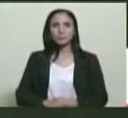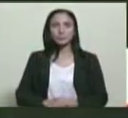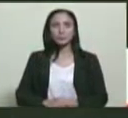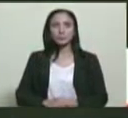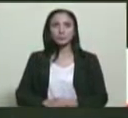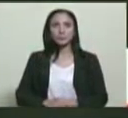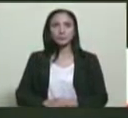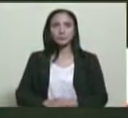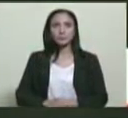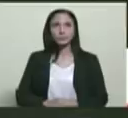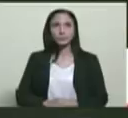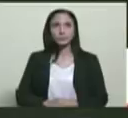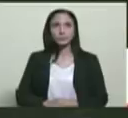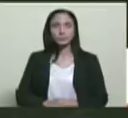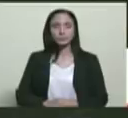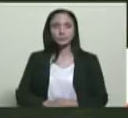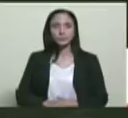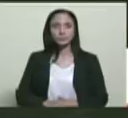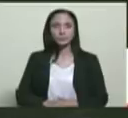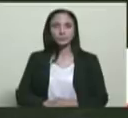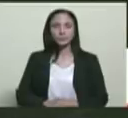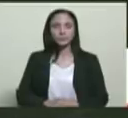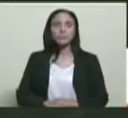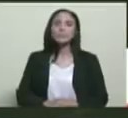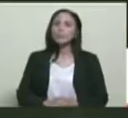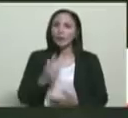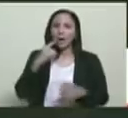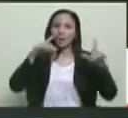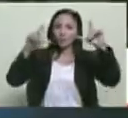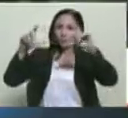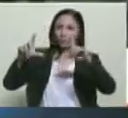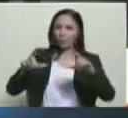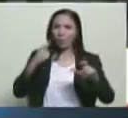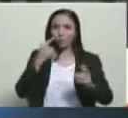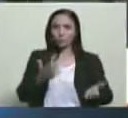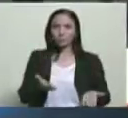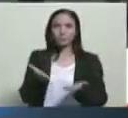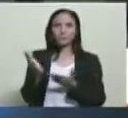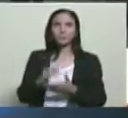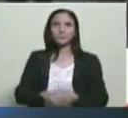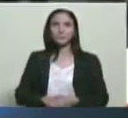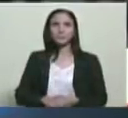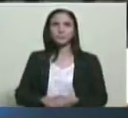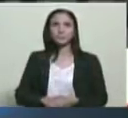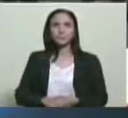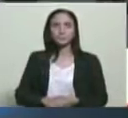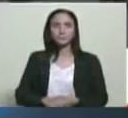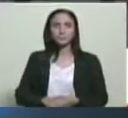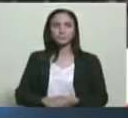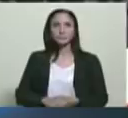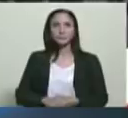Y después compartimos, como estábamos viendo hace un rato en las imágenes que me quitaron de pantalla,